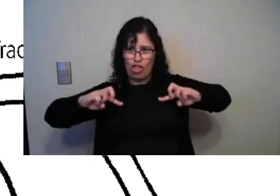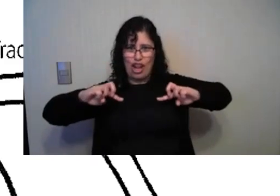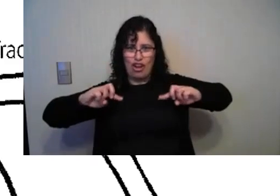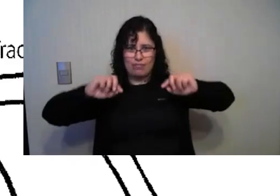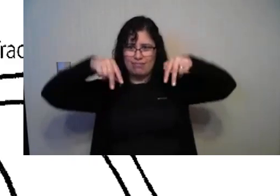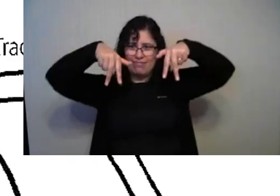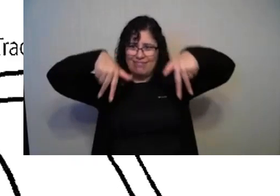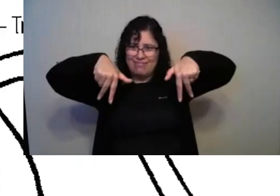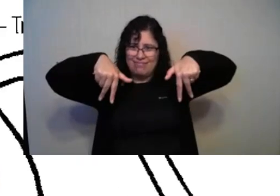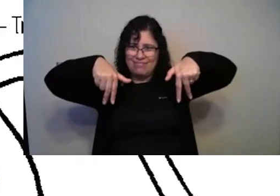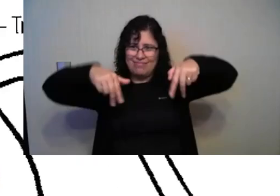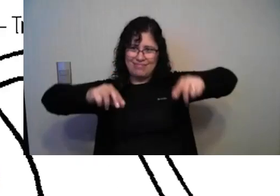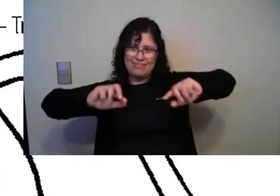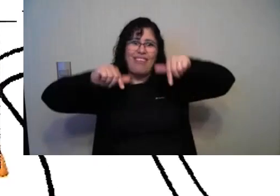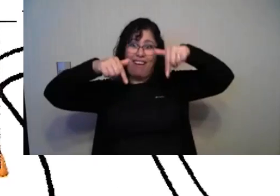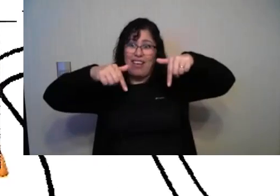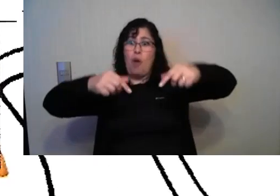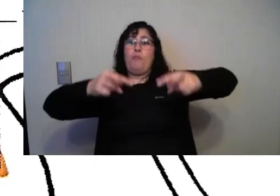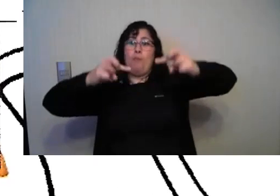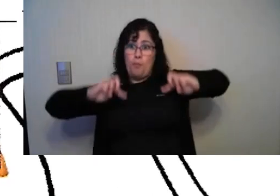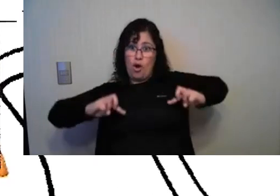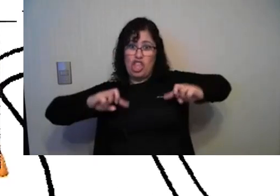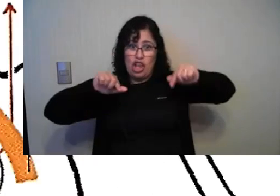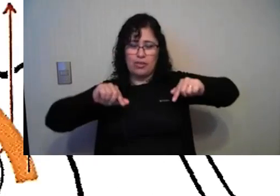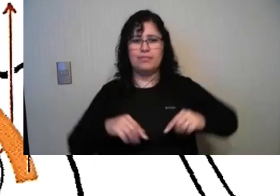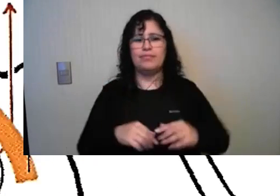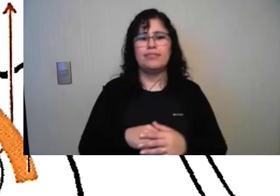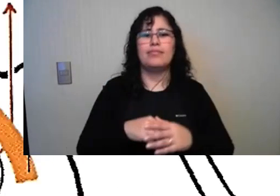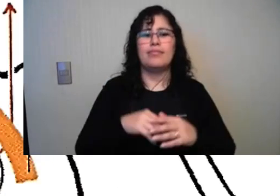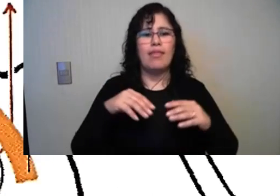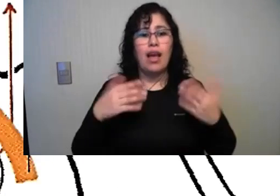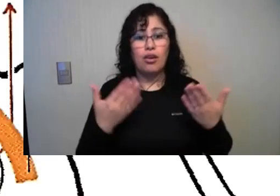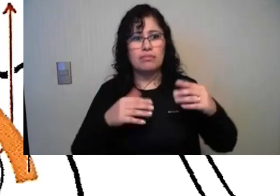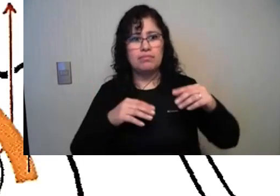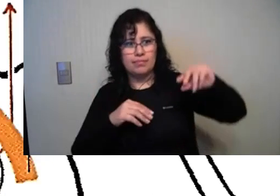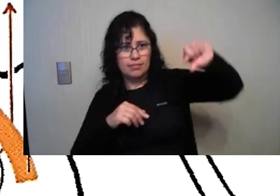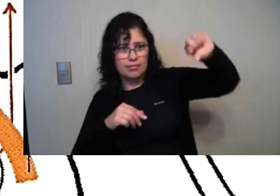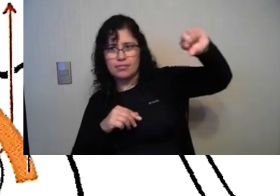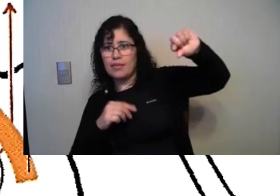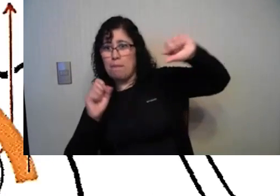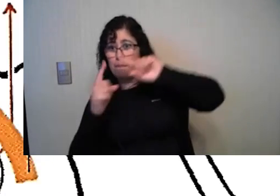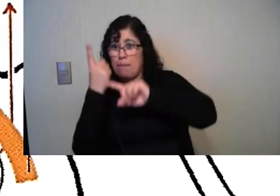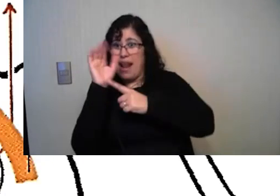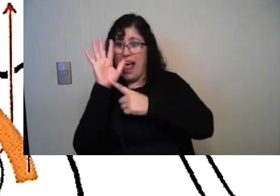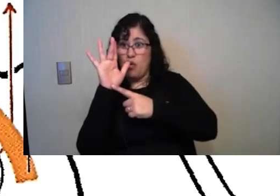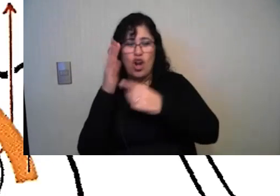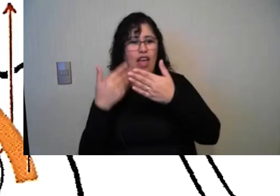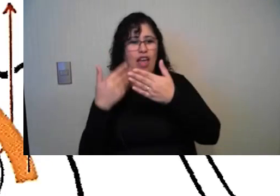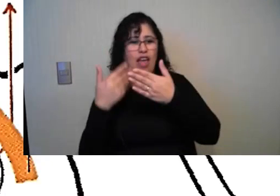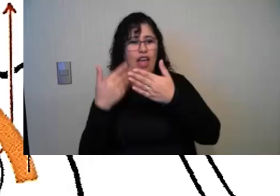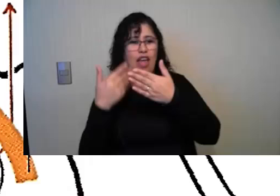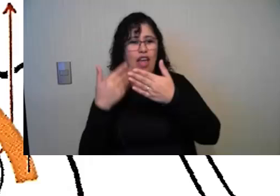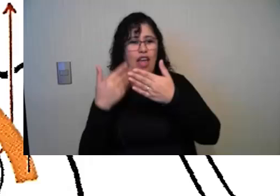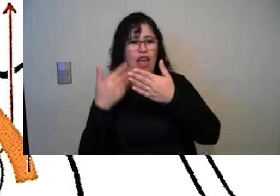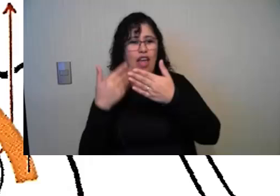exteroceptivo. Y vamos a buscar su primera neurona y la encontramos también en el ganglio sensitivo, y obviamente aquí